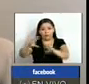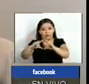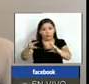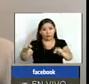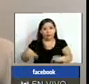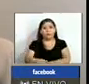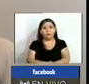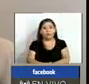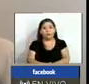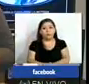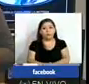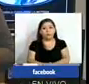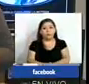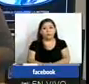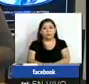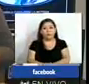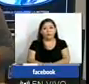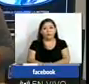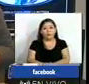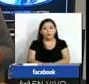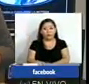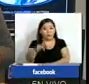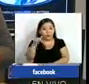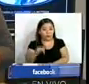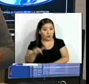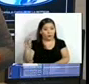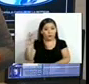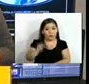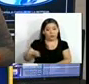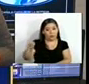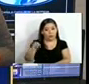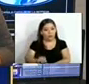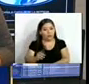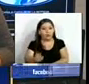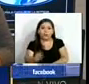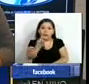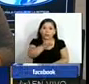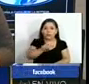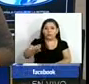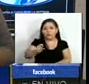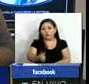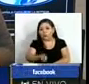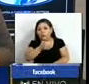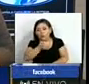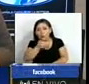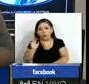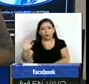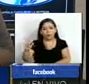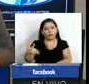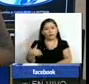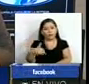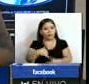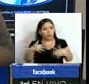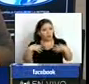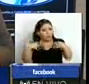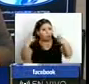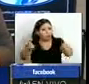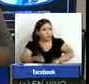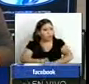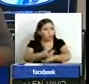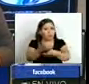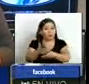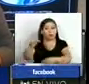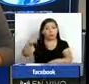buenas noches. Para este martes, en su informe semanal, el Ministerio de Salud informa que